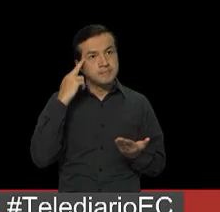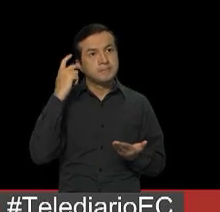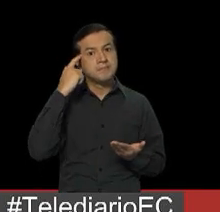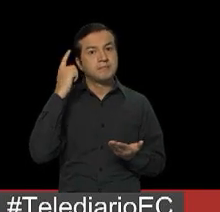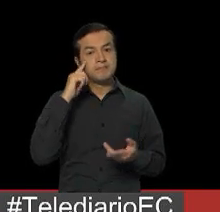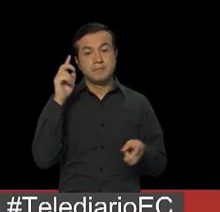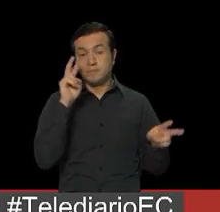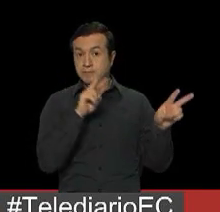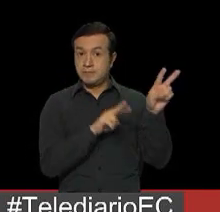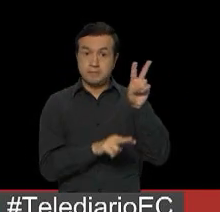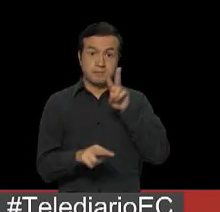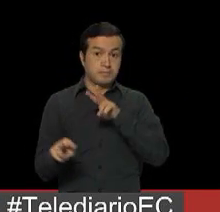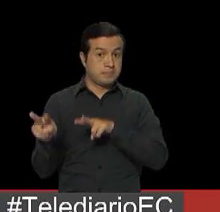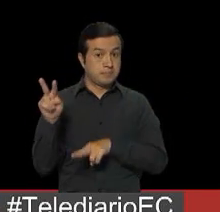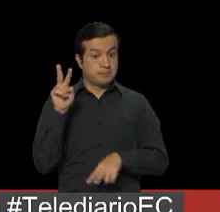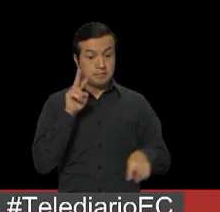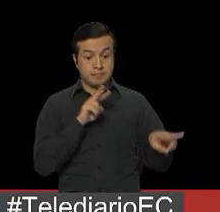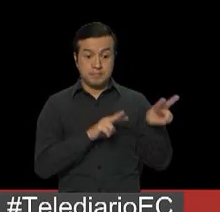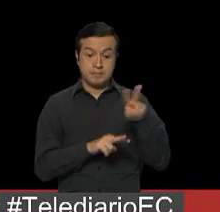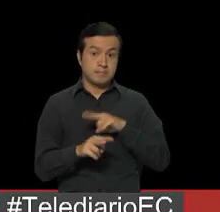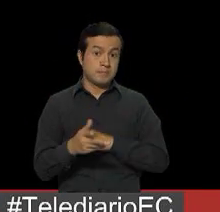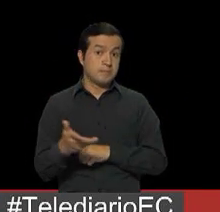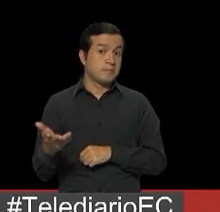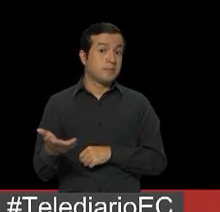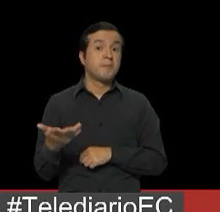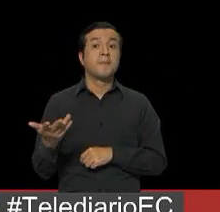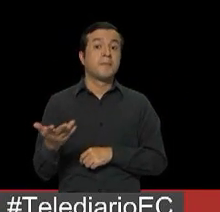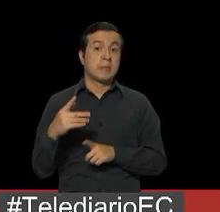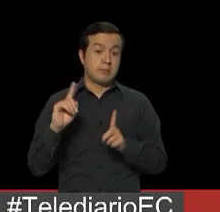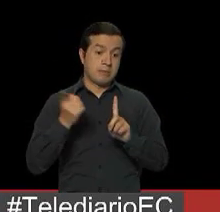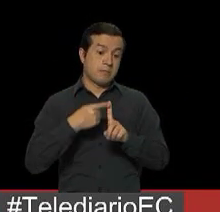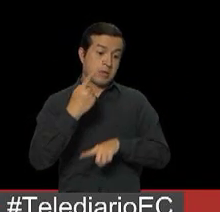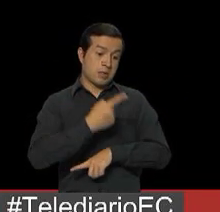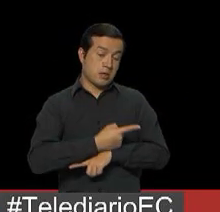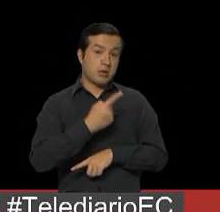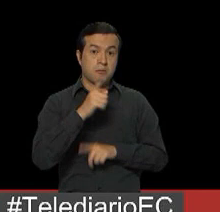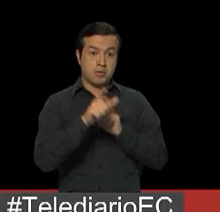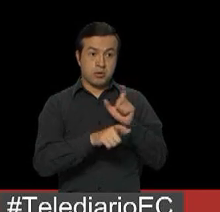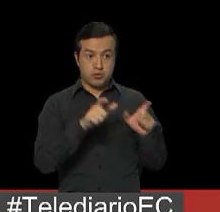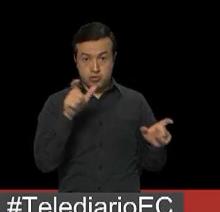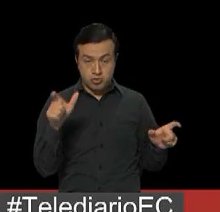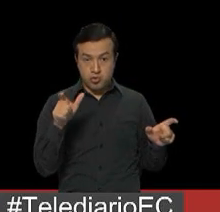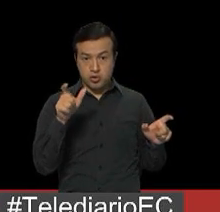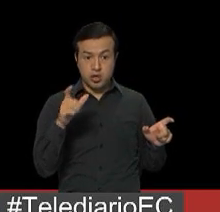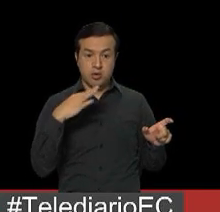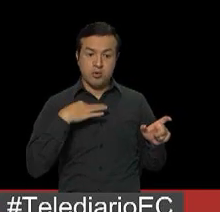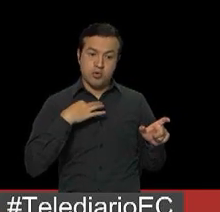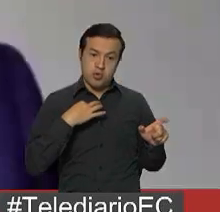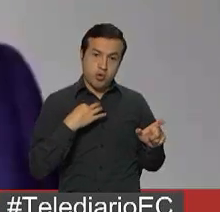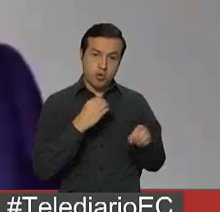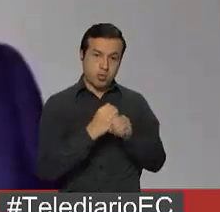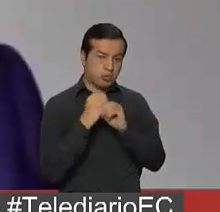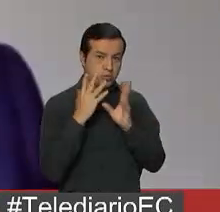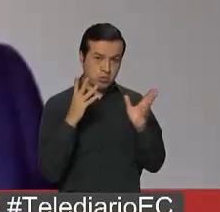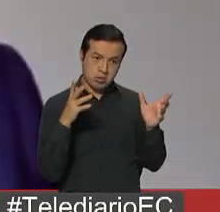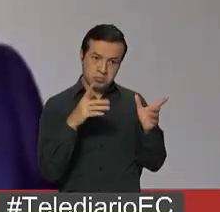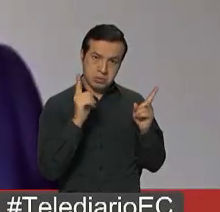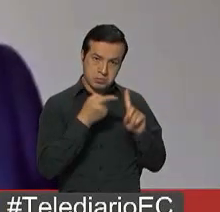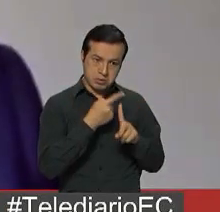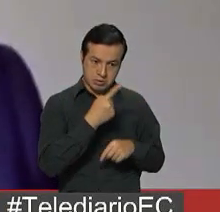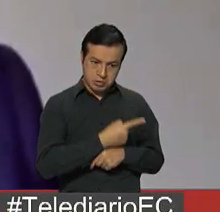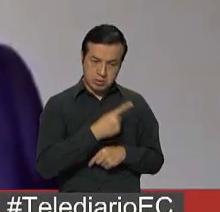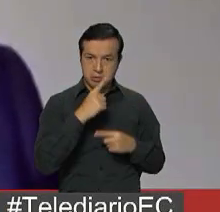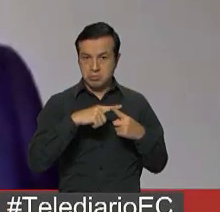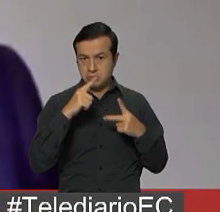está el análisis y es que está a favor a la vía debe hacer el primer día por ejemplo a personas que tienen el voto facultativo y nosotros en el